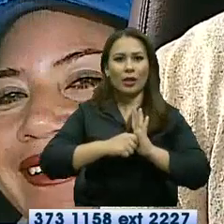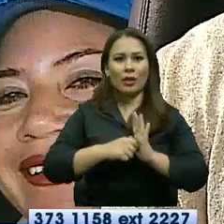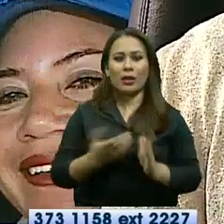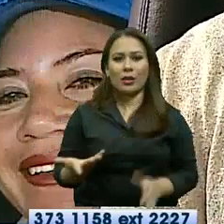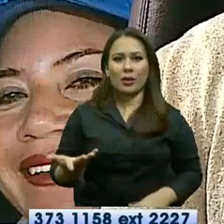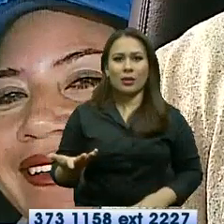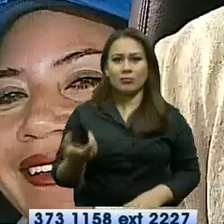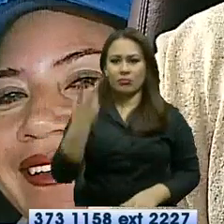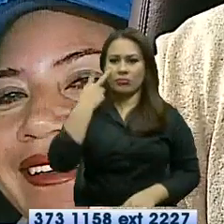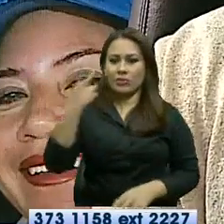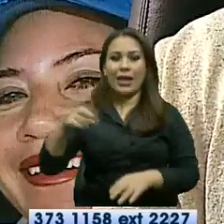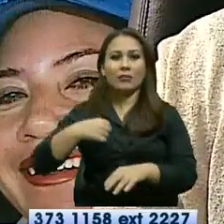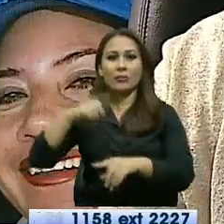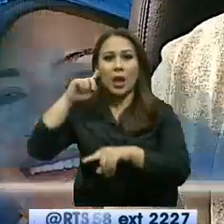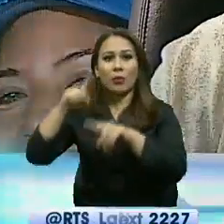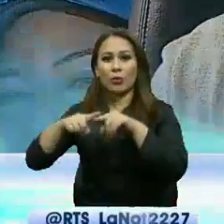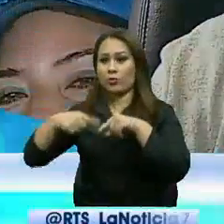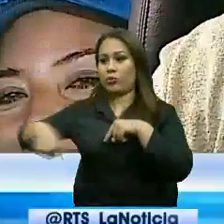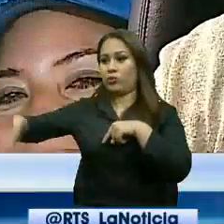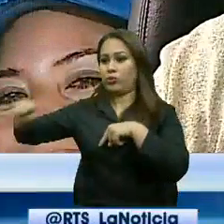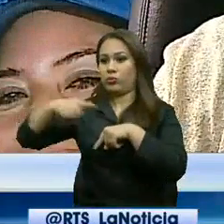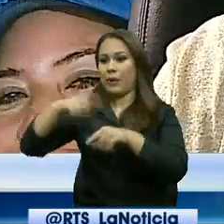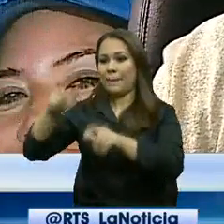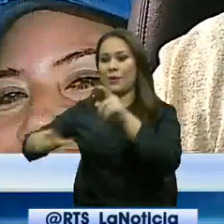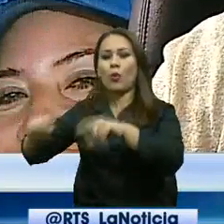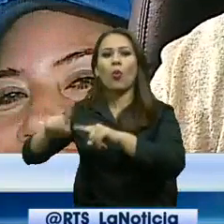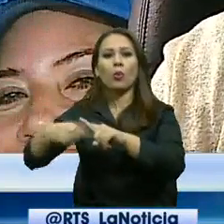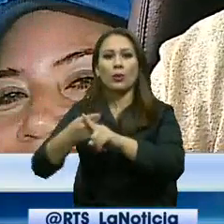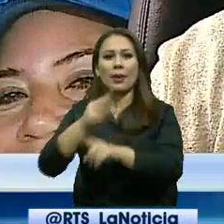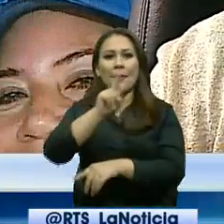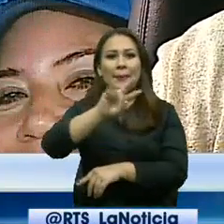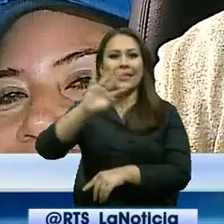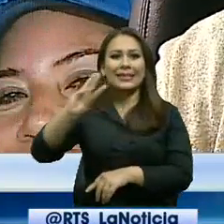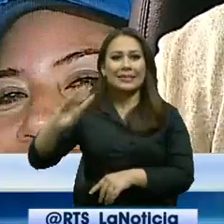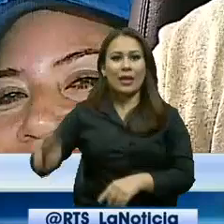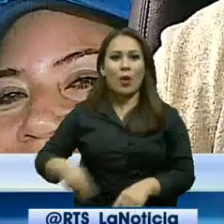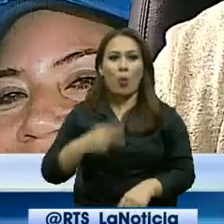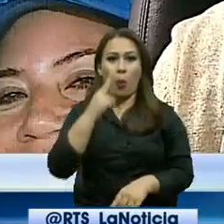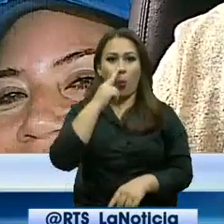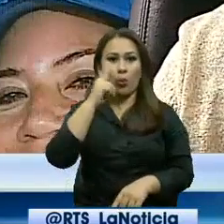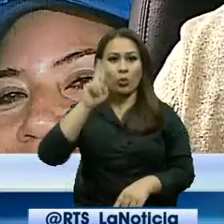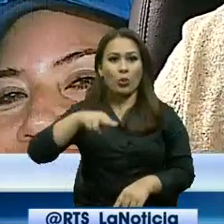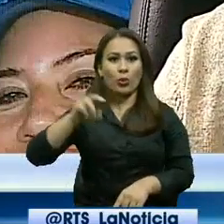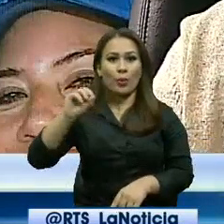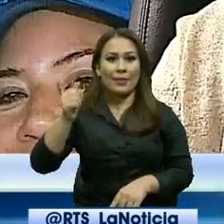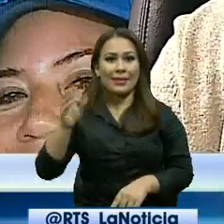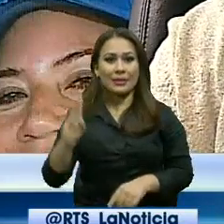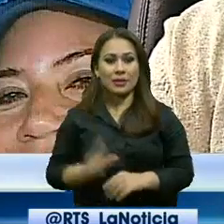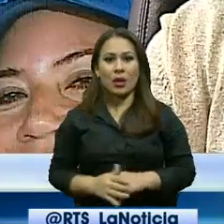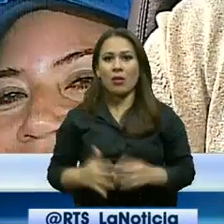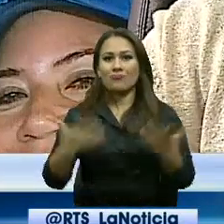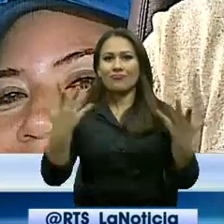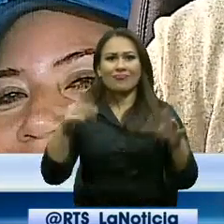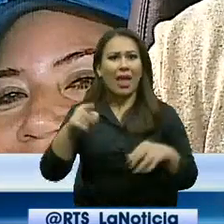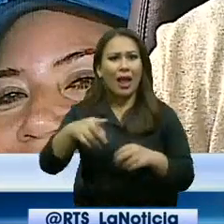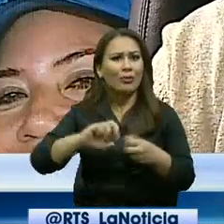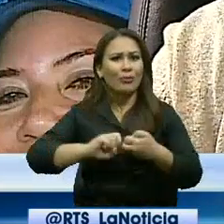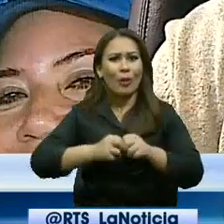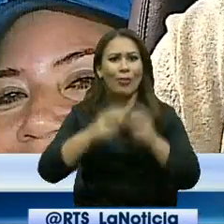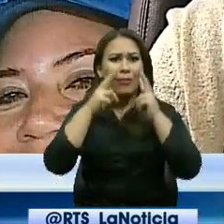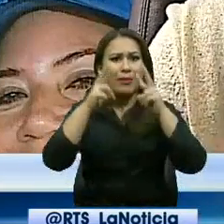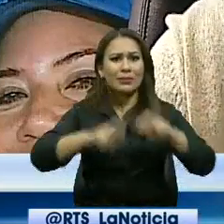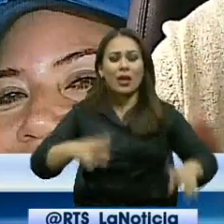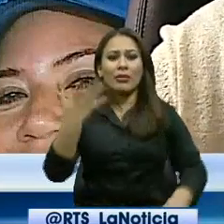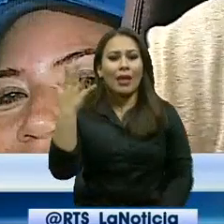cuerpo colegiado en sesión de pleno el 26 de junio del 2016, cuando aún no había indicios de ninguna investigación,